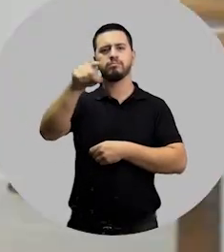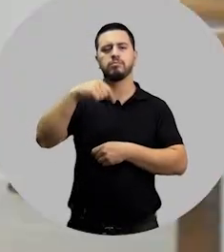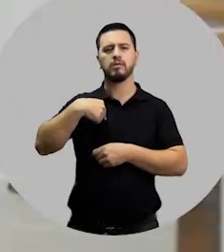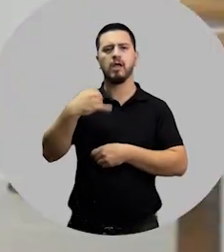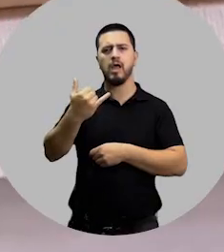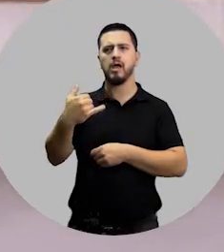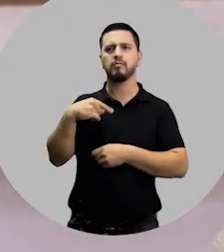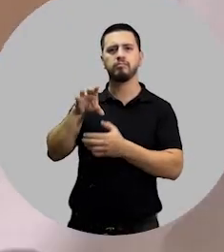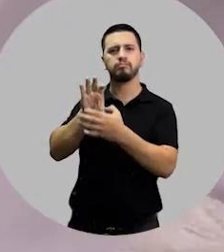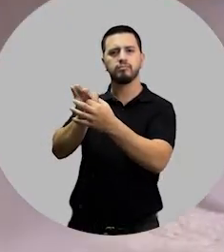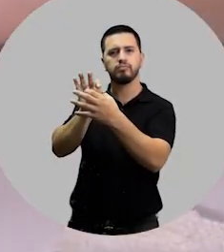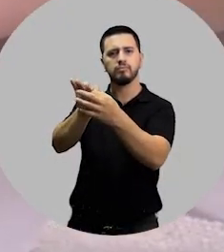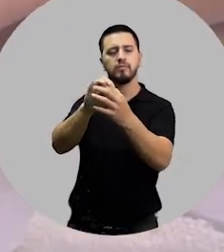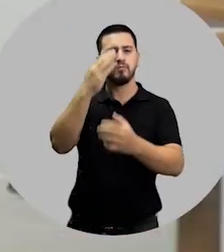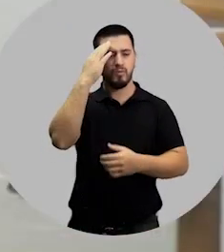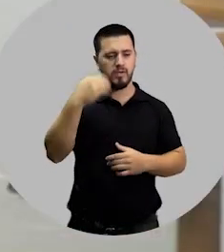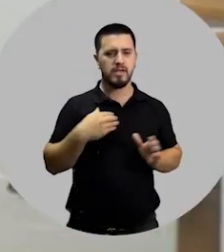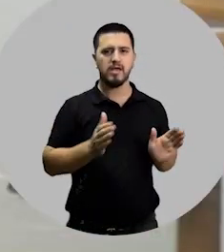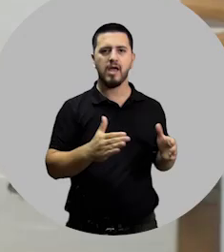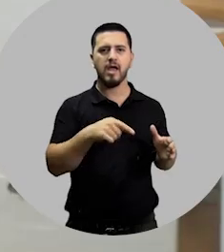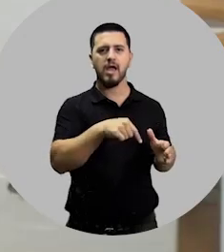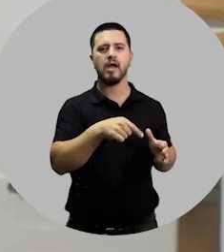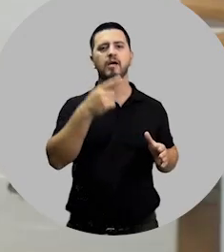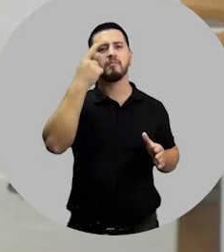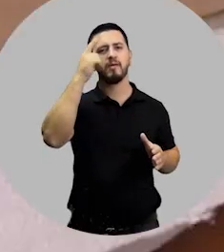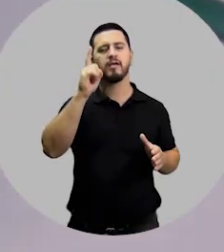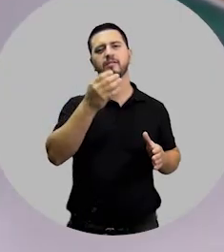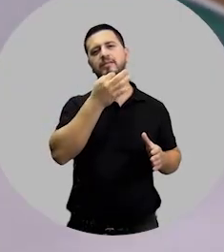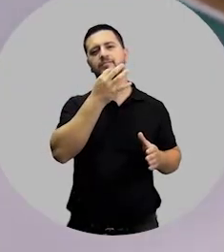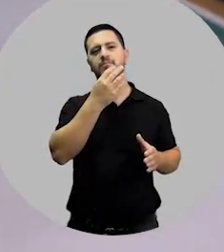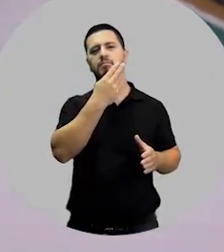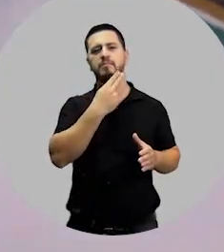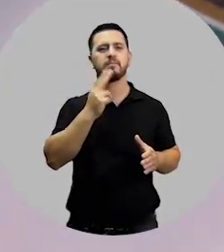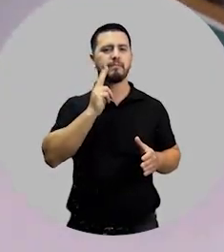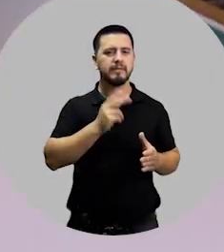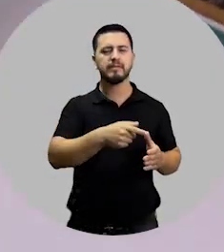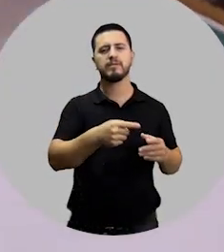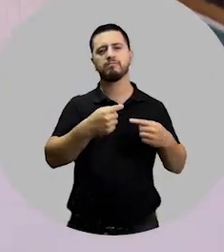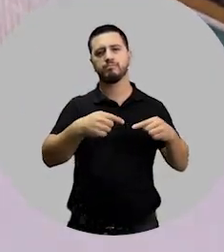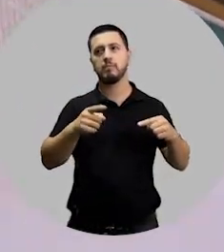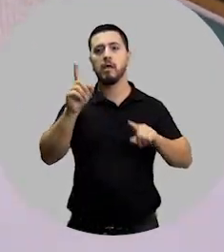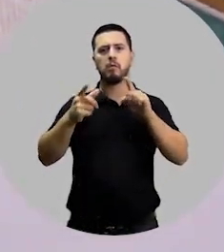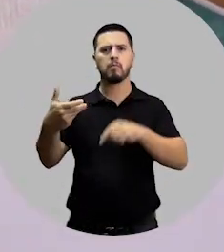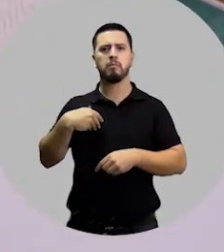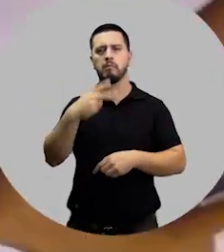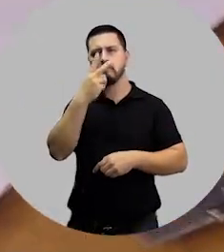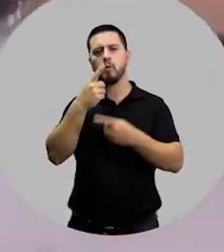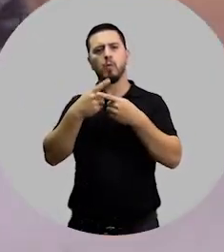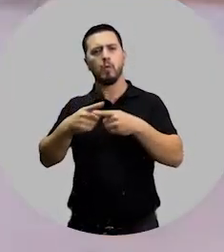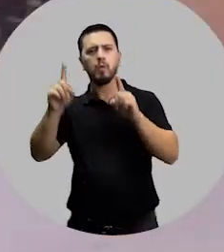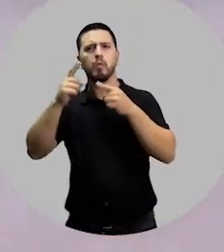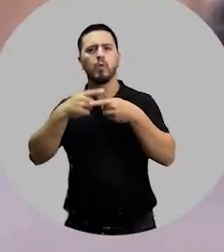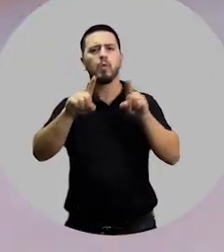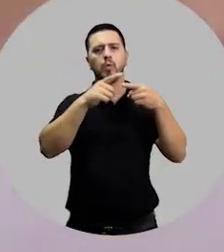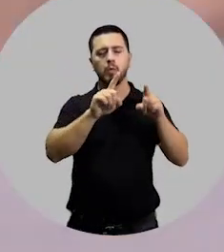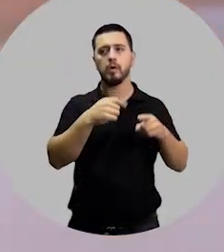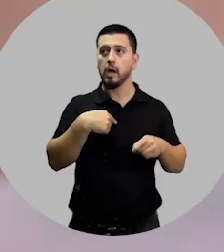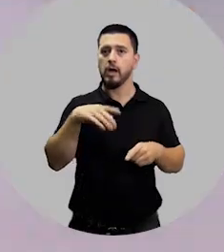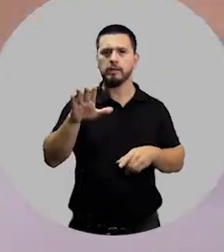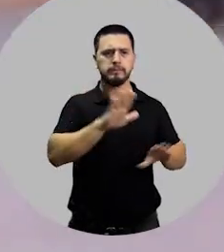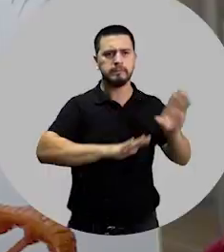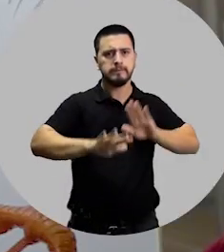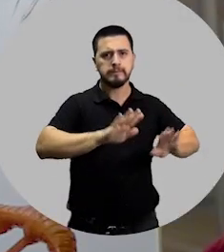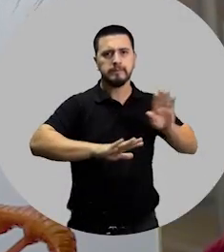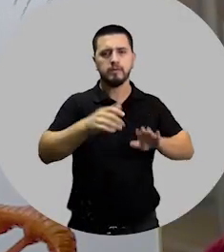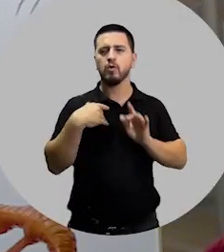mis cajas son siempre de petición de padrinos, por ejemplo, me piden algo más, no solamente mi caja. Entonces yo contacto con